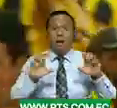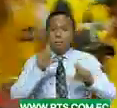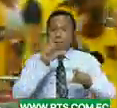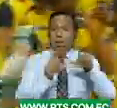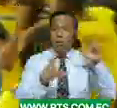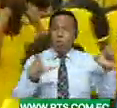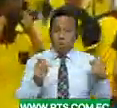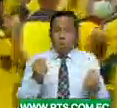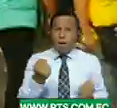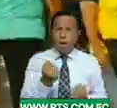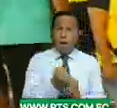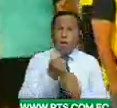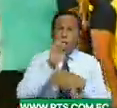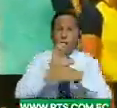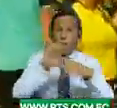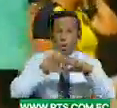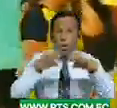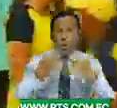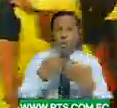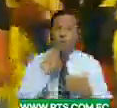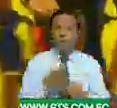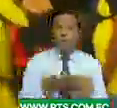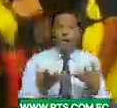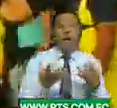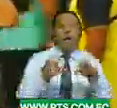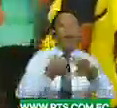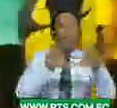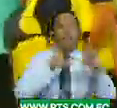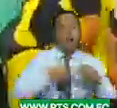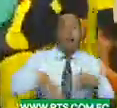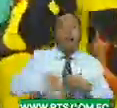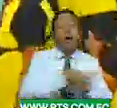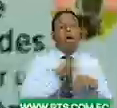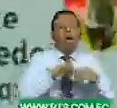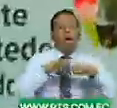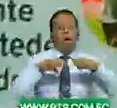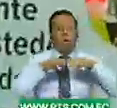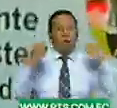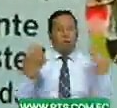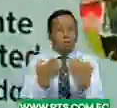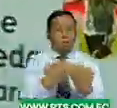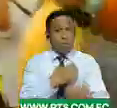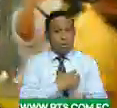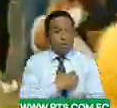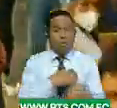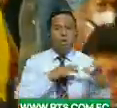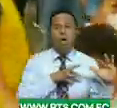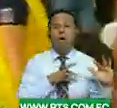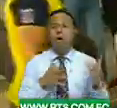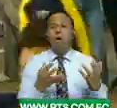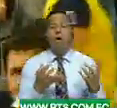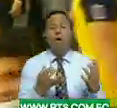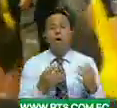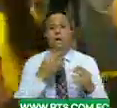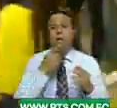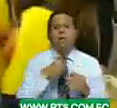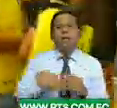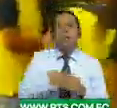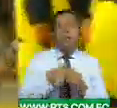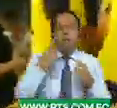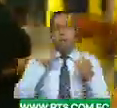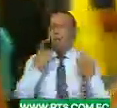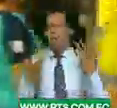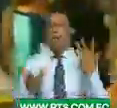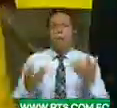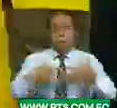los exteriores del Estadio Monumental para estar presente en el encuentro entre Ecuador y Argentina. Los colores amarillo, azul y rojo en